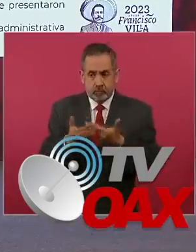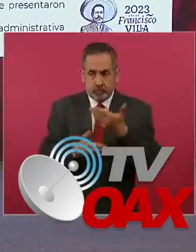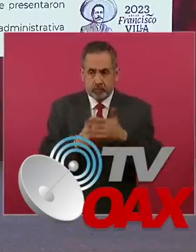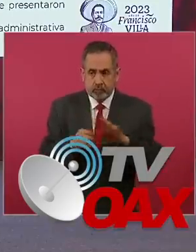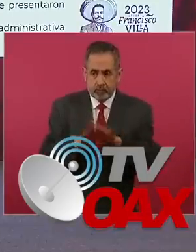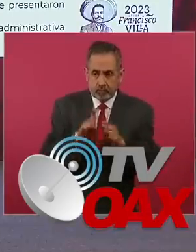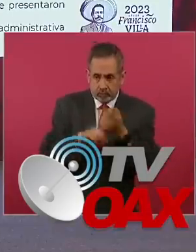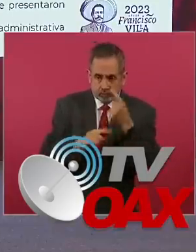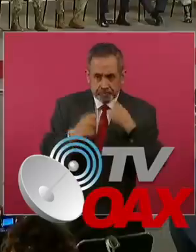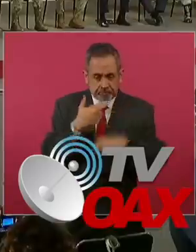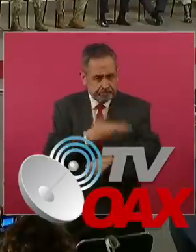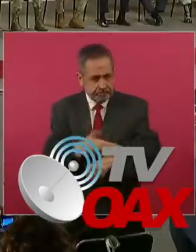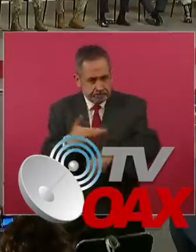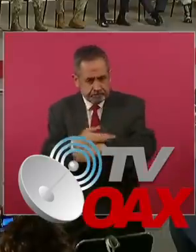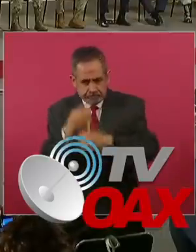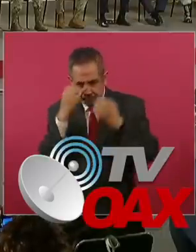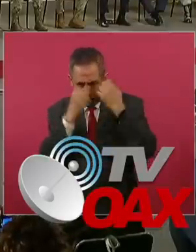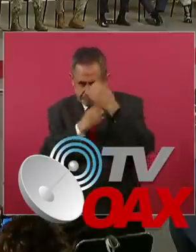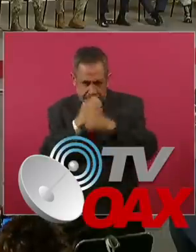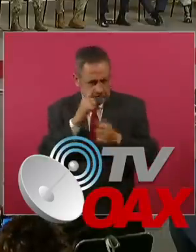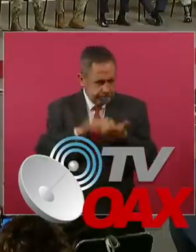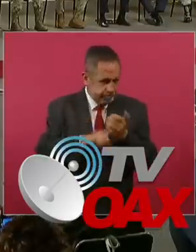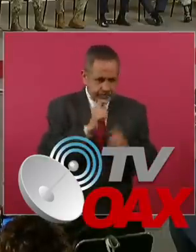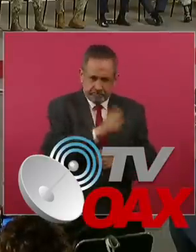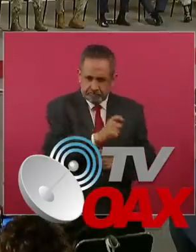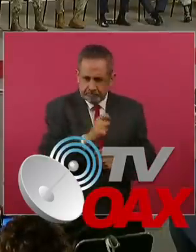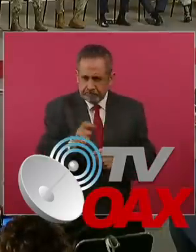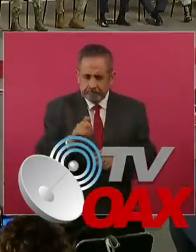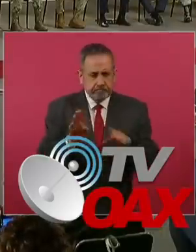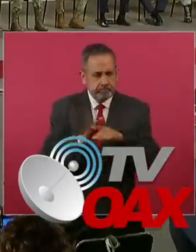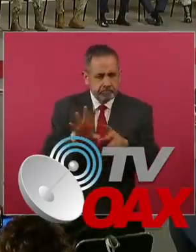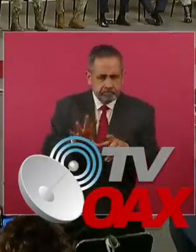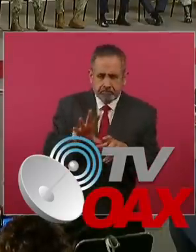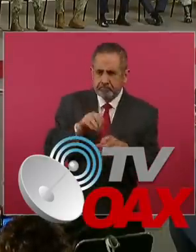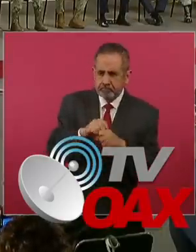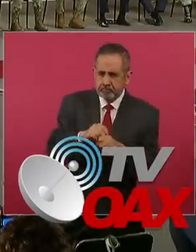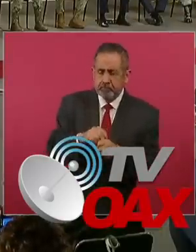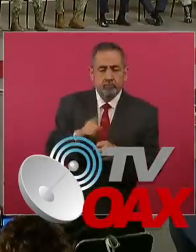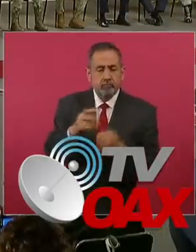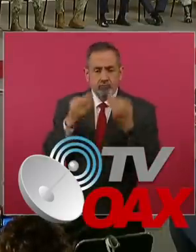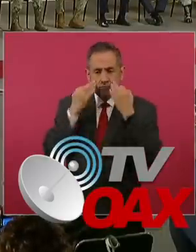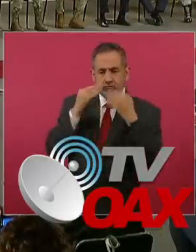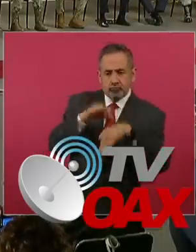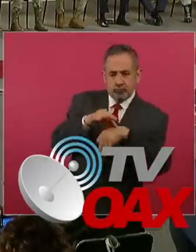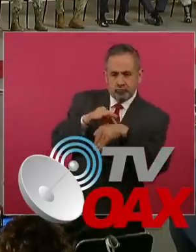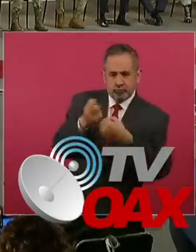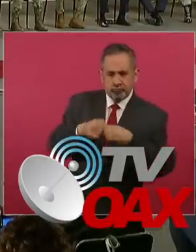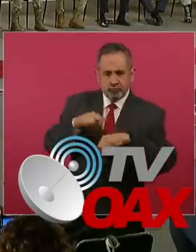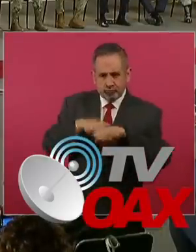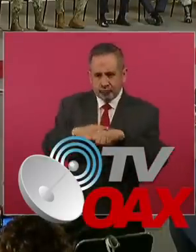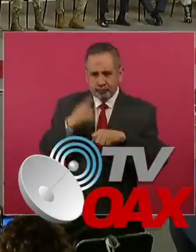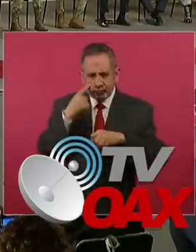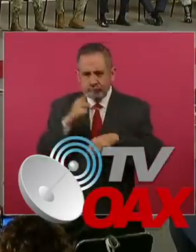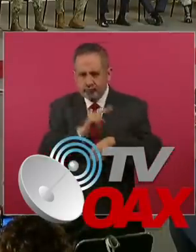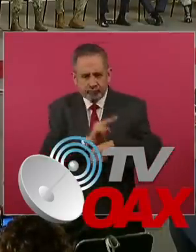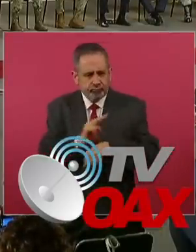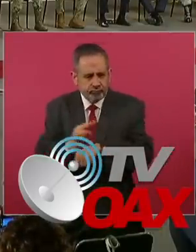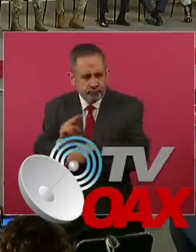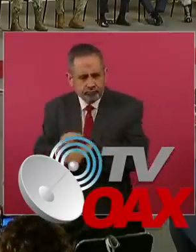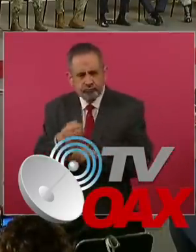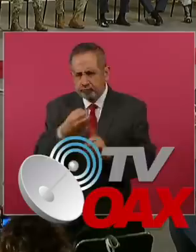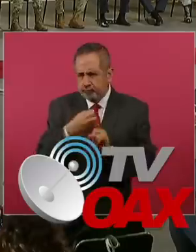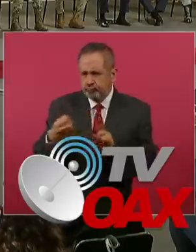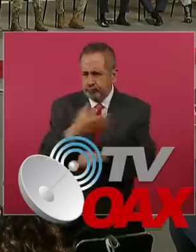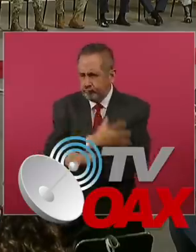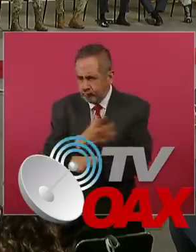que se hagan los análisis respectivos, que intervenga un testigo social para vigilar el procedimiento,